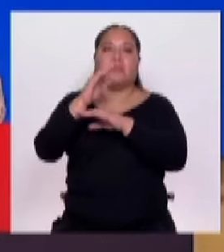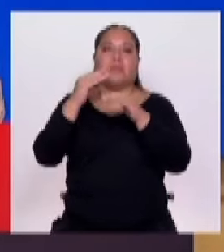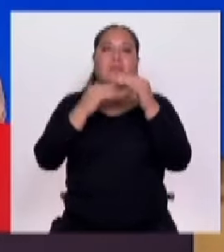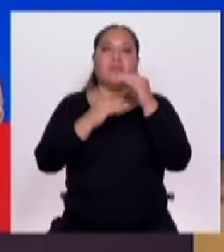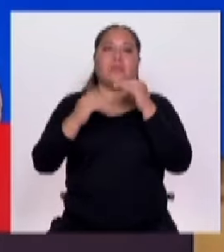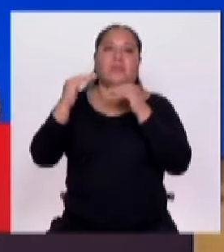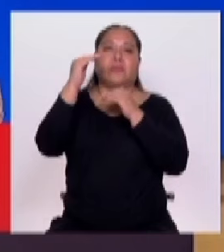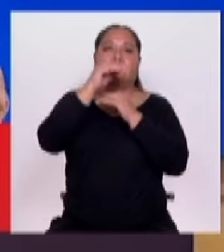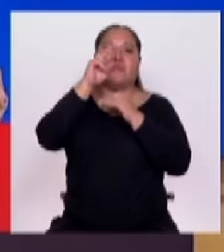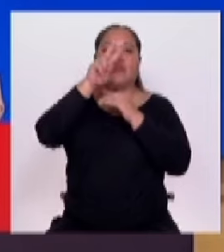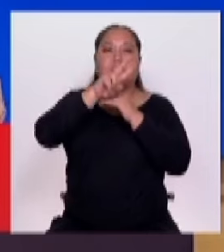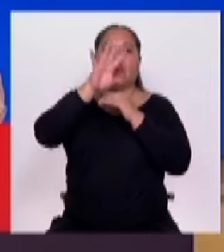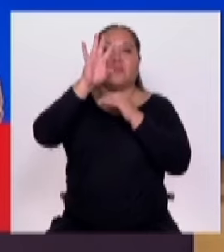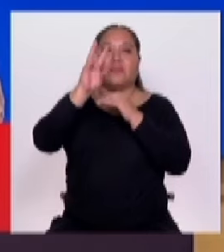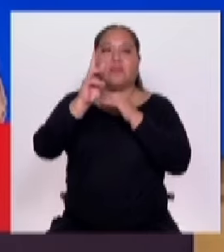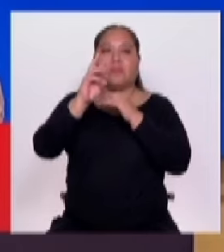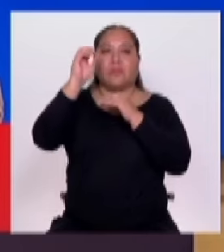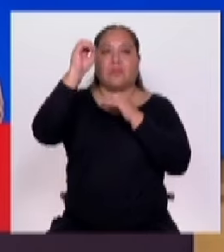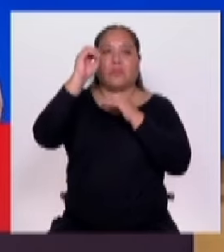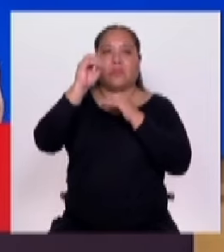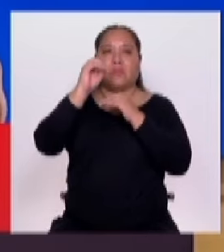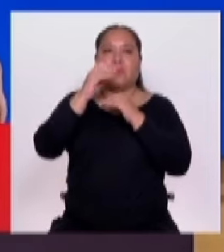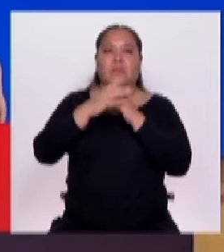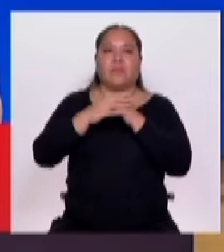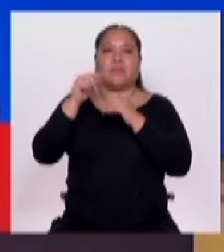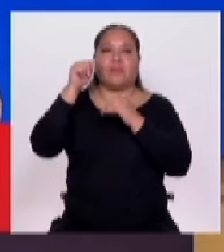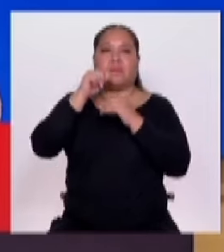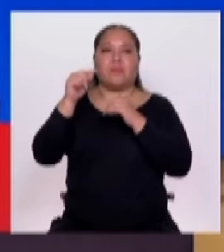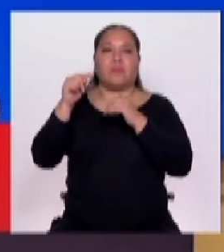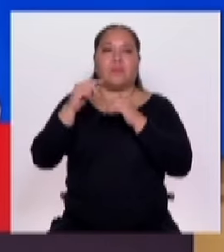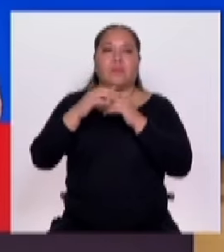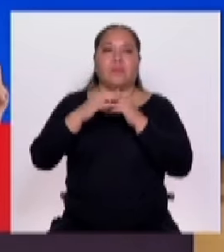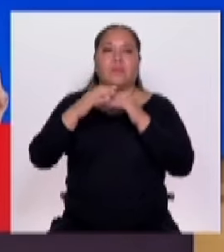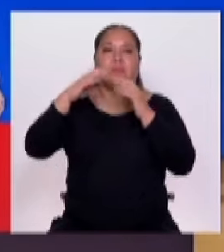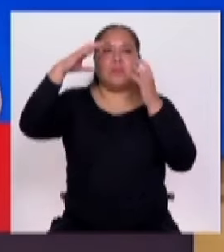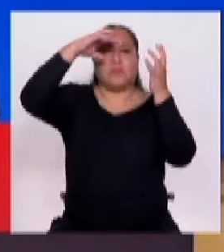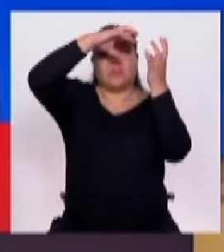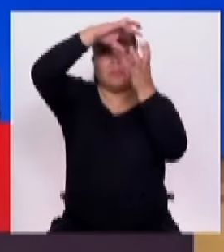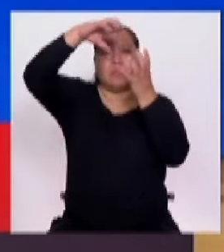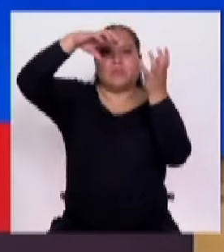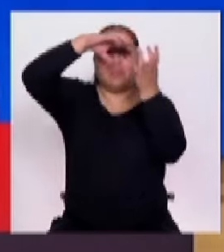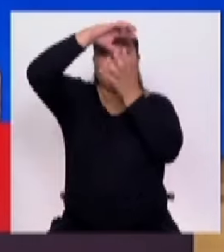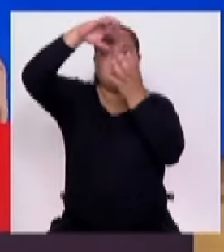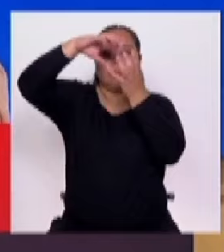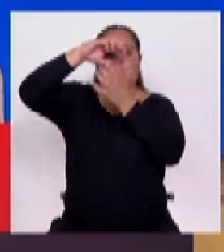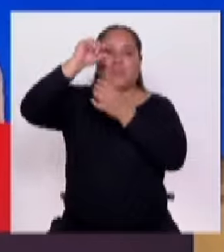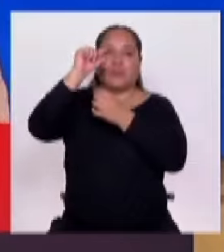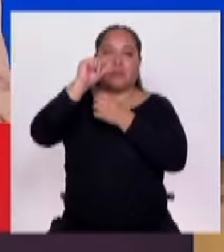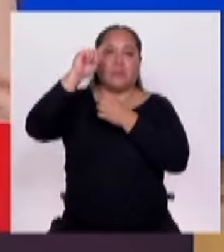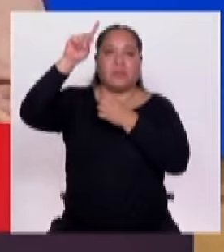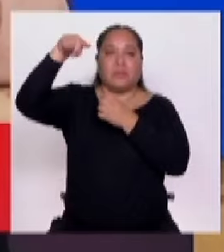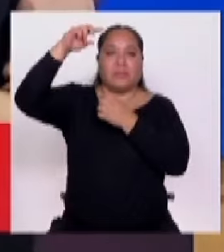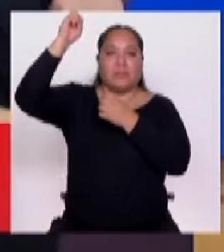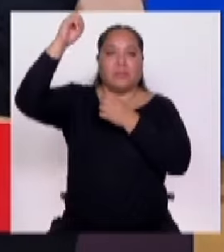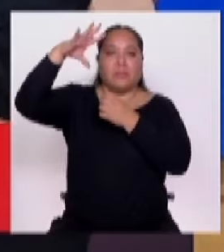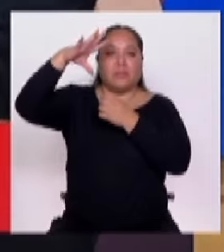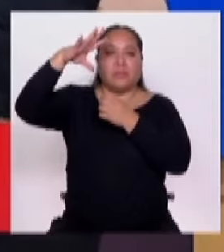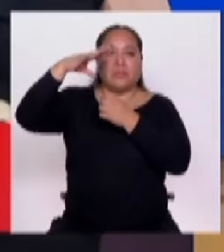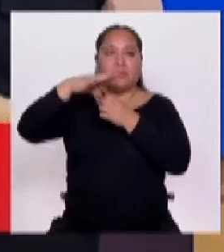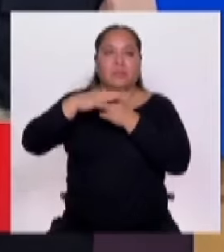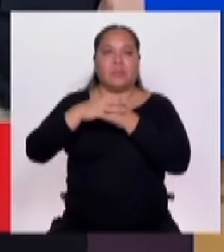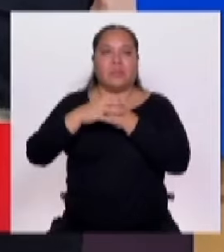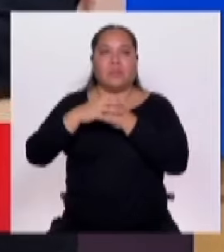alrededor de los 26 gr pero precisamente porque vamos a tener presencia de cobertura nubosa se prevé brillo solar Pero va a ser bastante leve